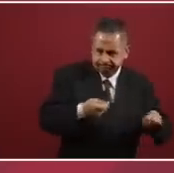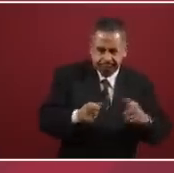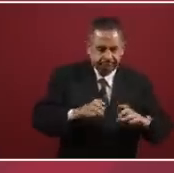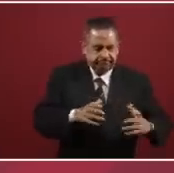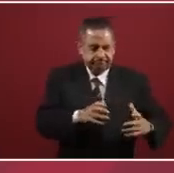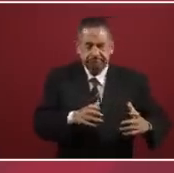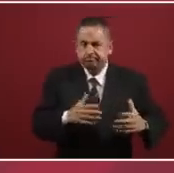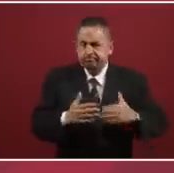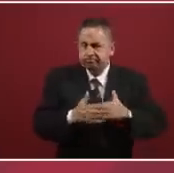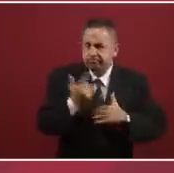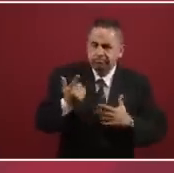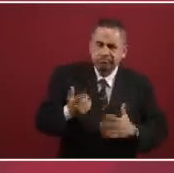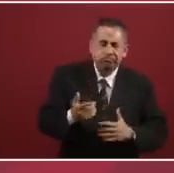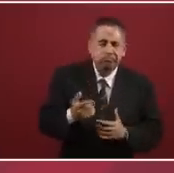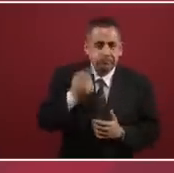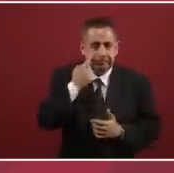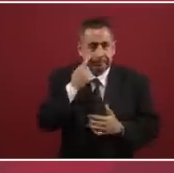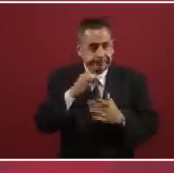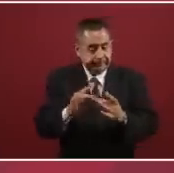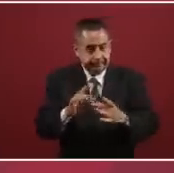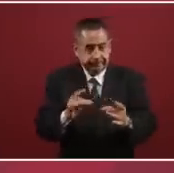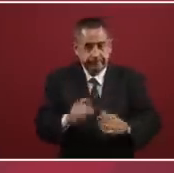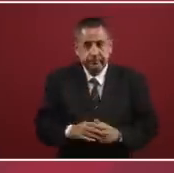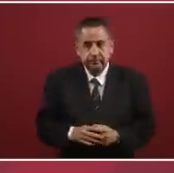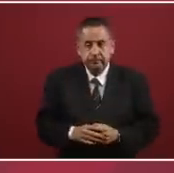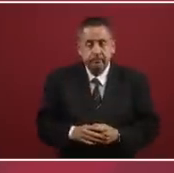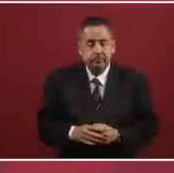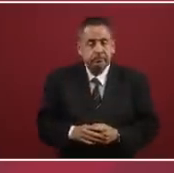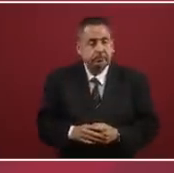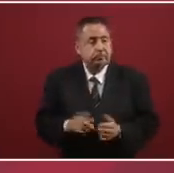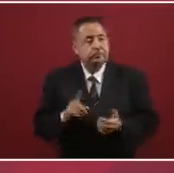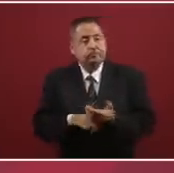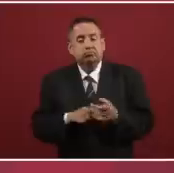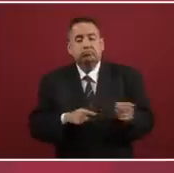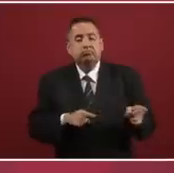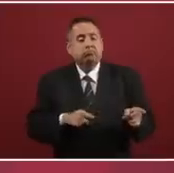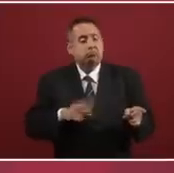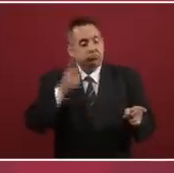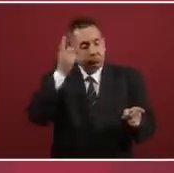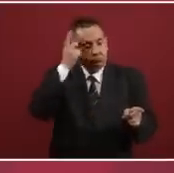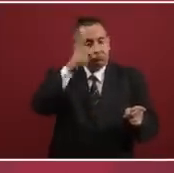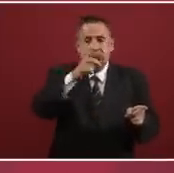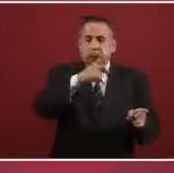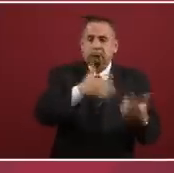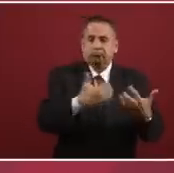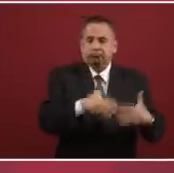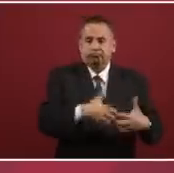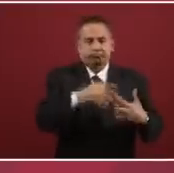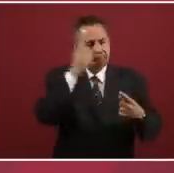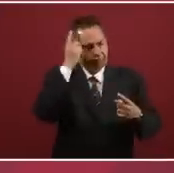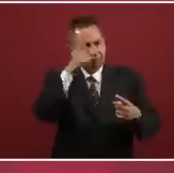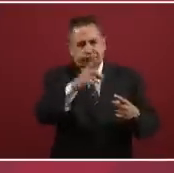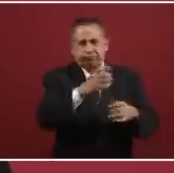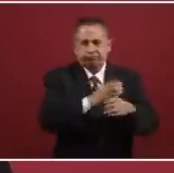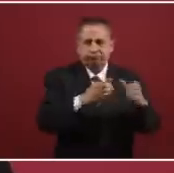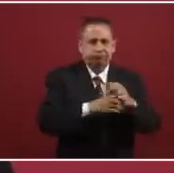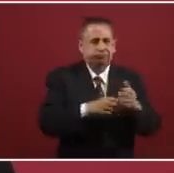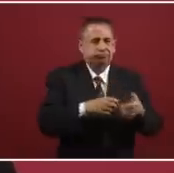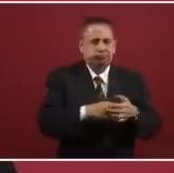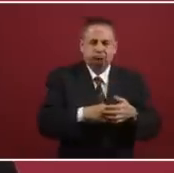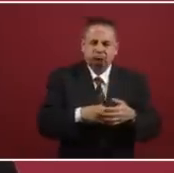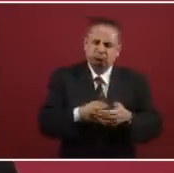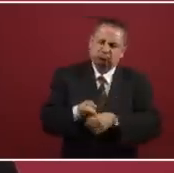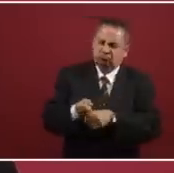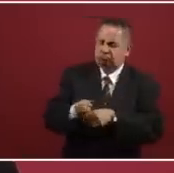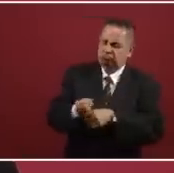porque el burgués, el dueño de los medios de producción, explotaba al